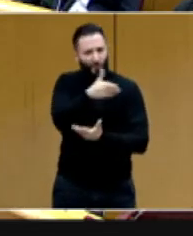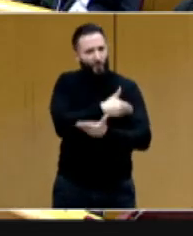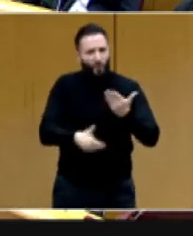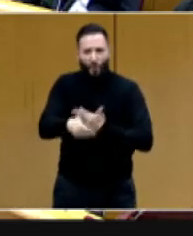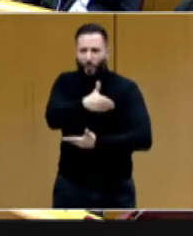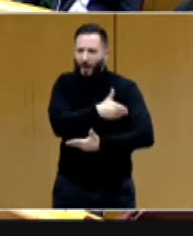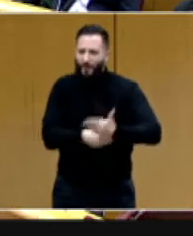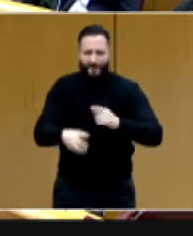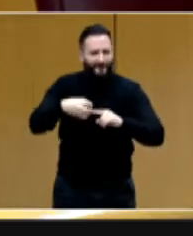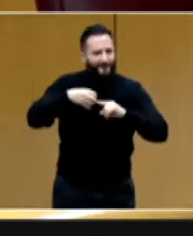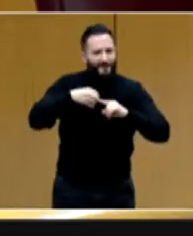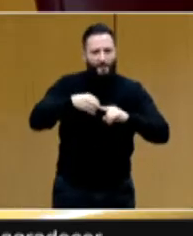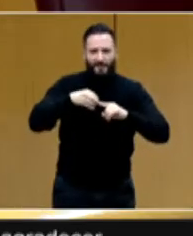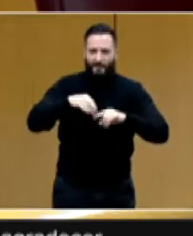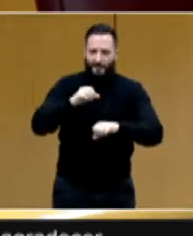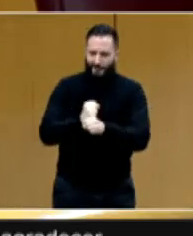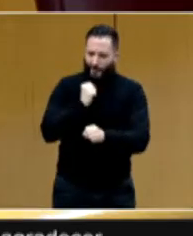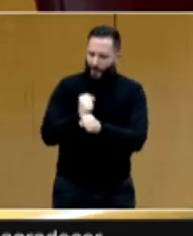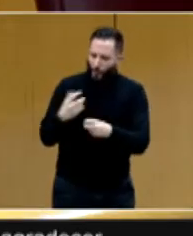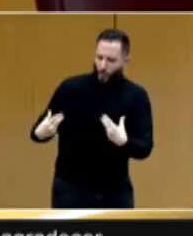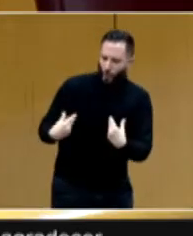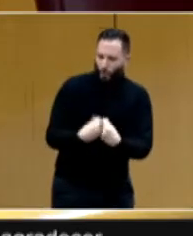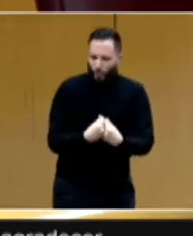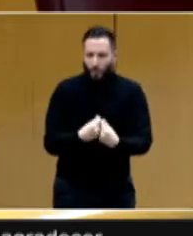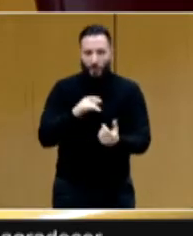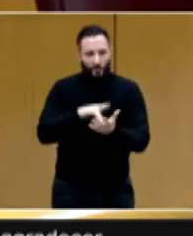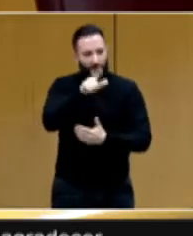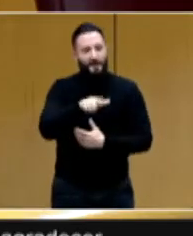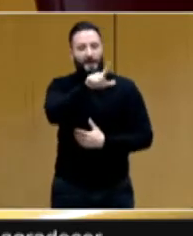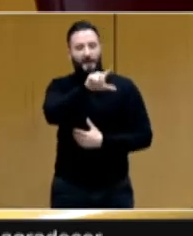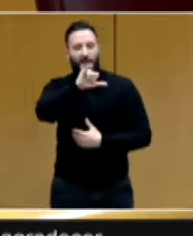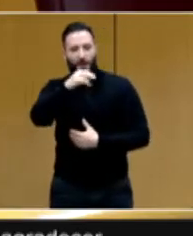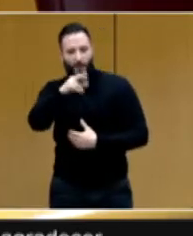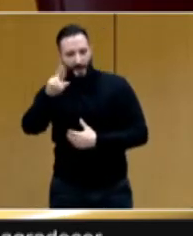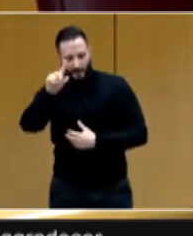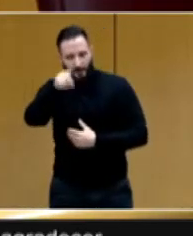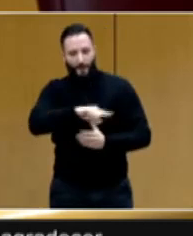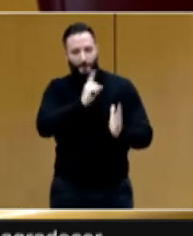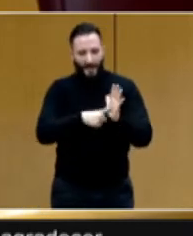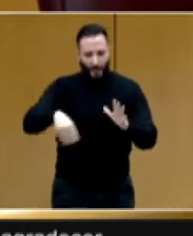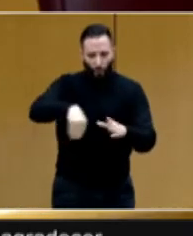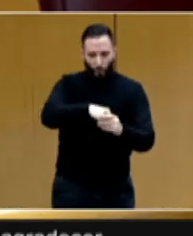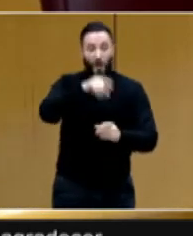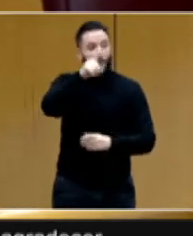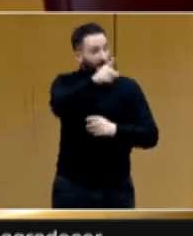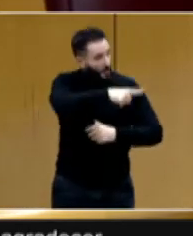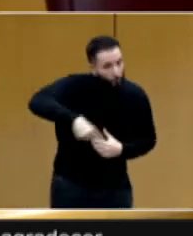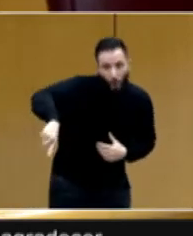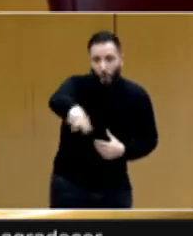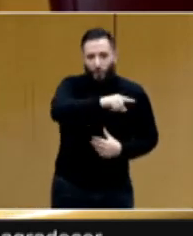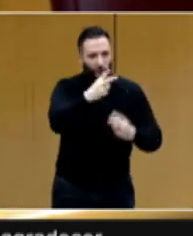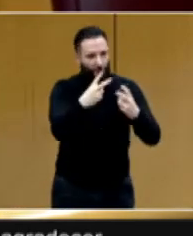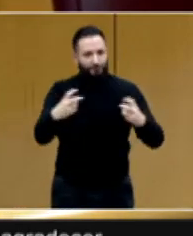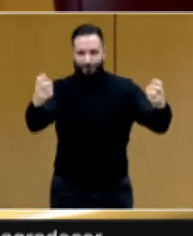imprescindible codo con codo tanto de liber como de plena inclusión y sobre todo a todos ustedes por estar aquí